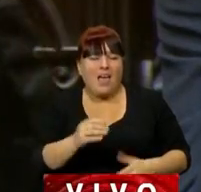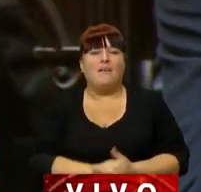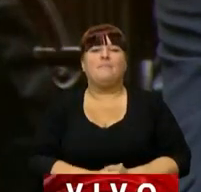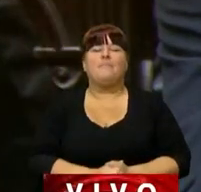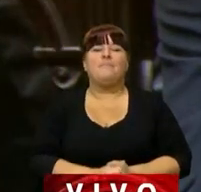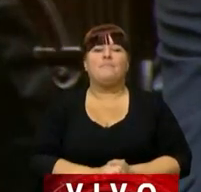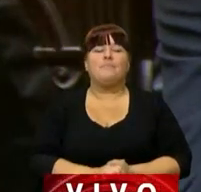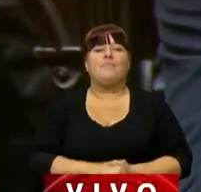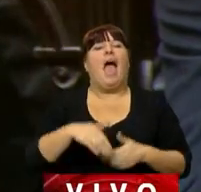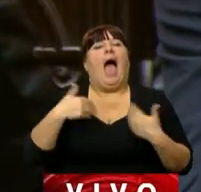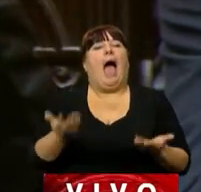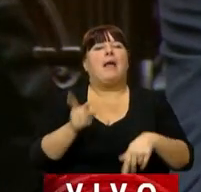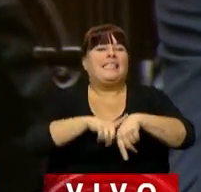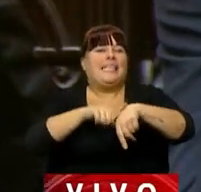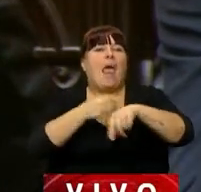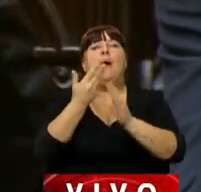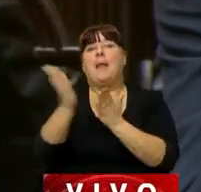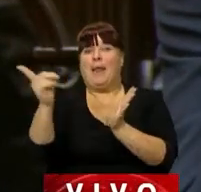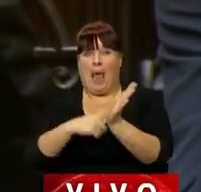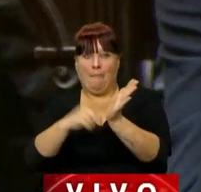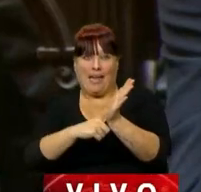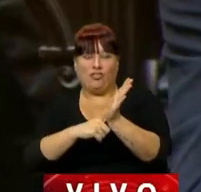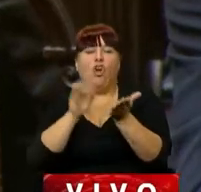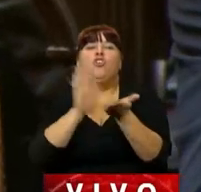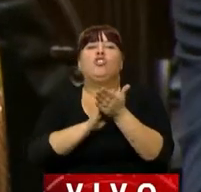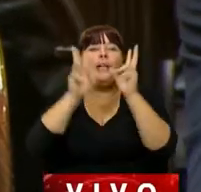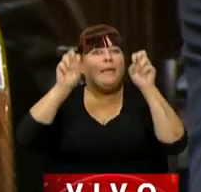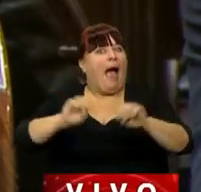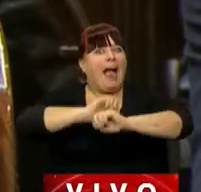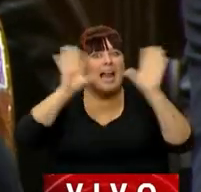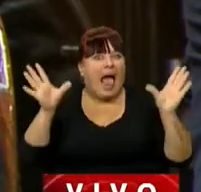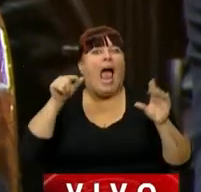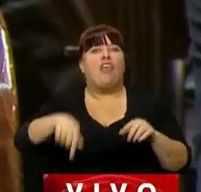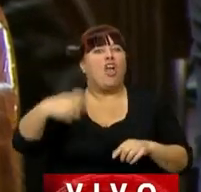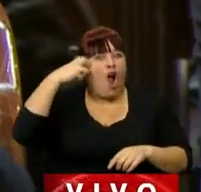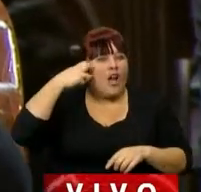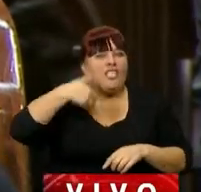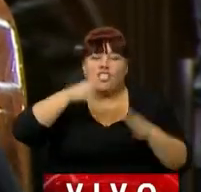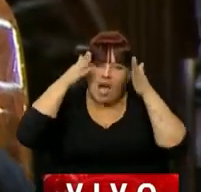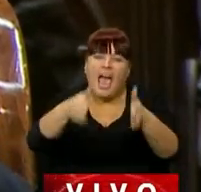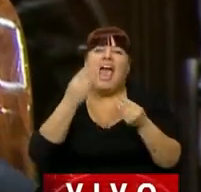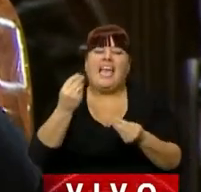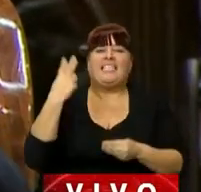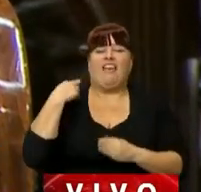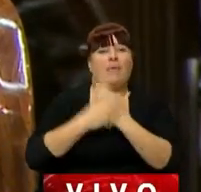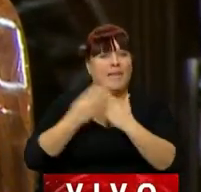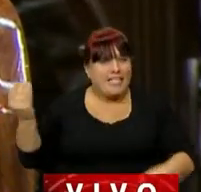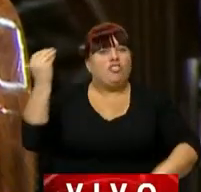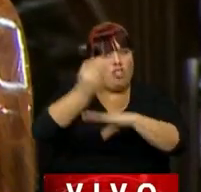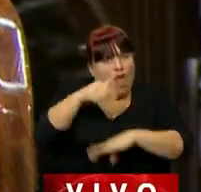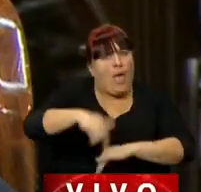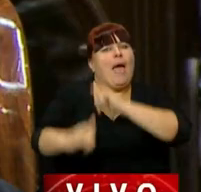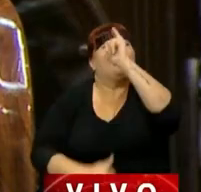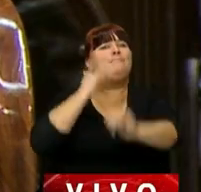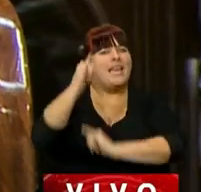que utilizar el tiempo un apartamiento en una cuestión clara y concreta que este parlamento se va a abocar que es que el gente venga a este